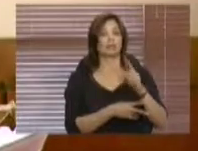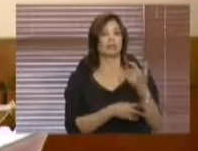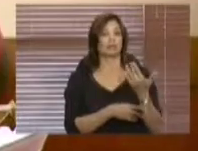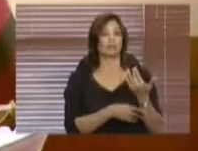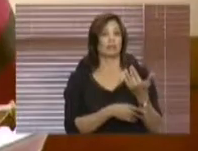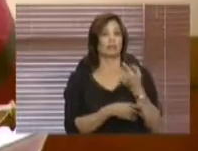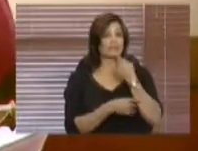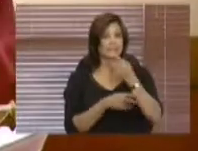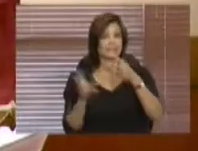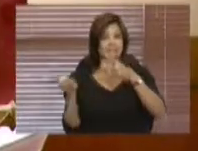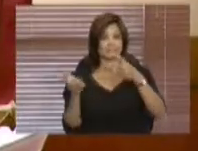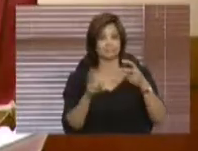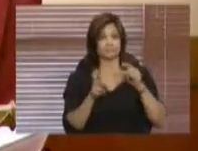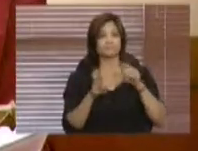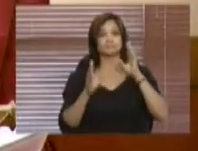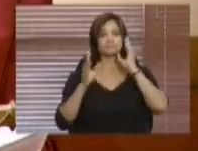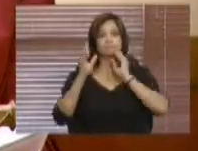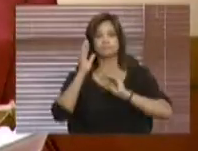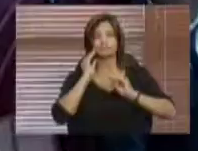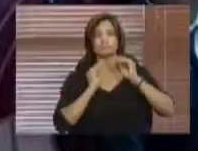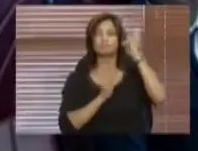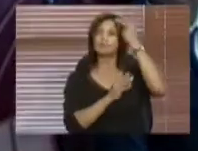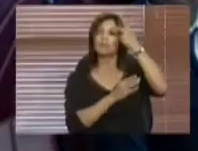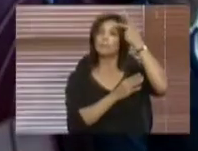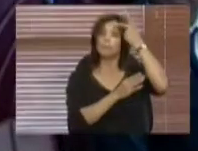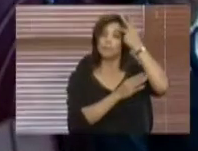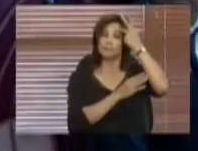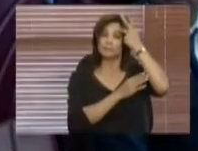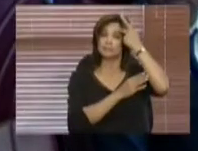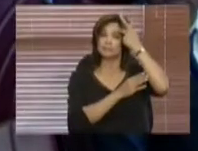531-15, cito, la experiencia política